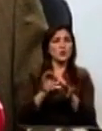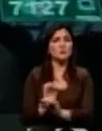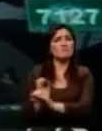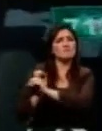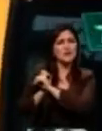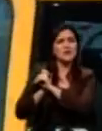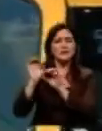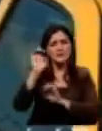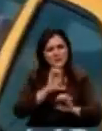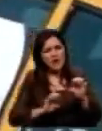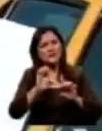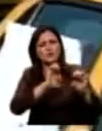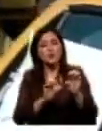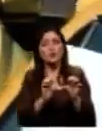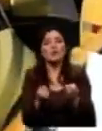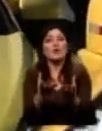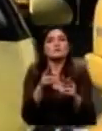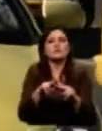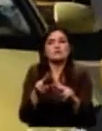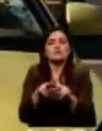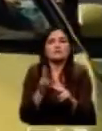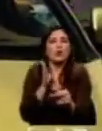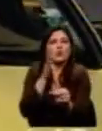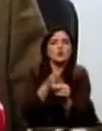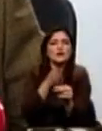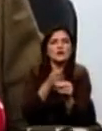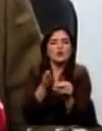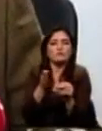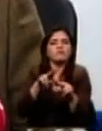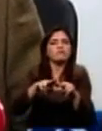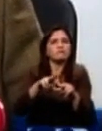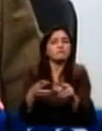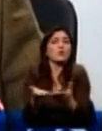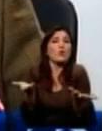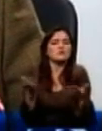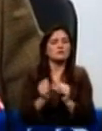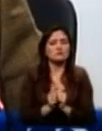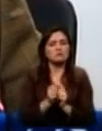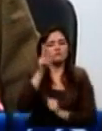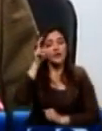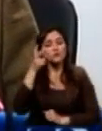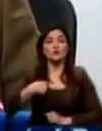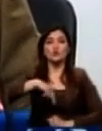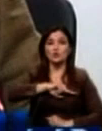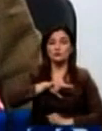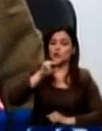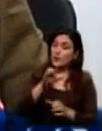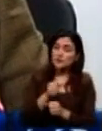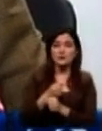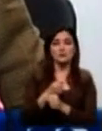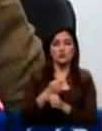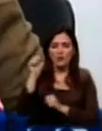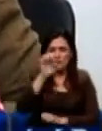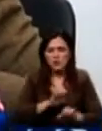obligados a realizar un estudio sobre el número de vehículos destinados al taxismo. Estamos convencidos que si no realizamos